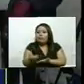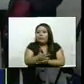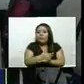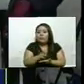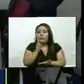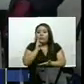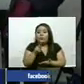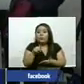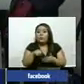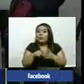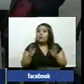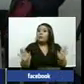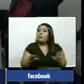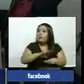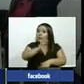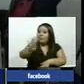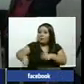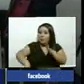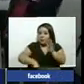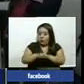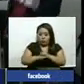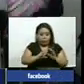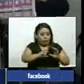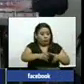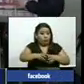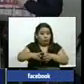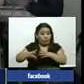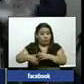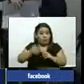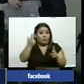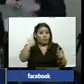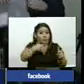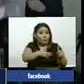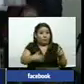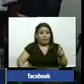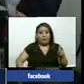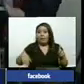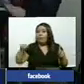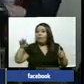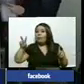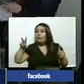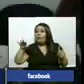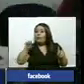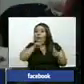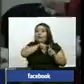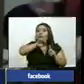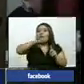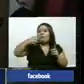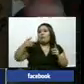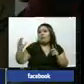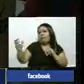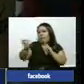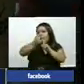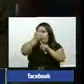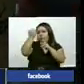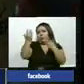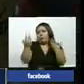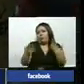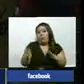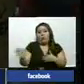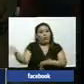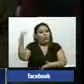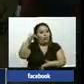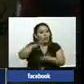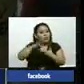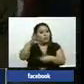será vinculante para todas las partes. Y Evo Morales, quien asegura haber ganado su cuarto mandato, iría a segunda